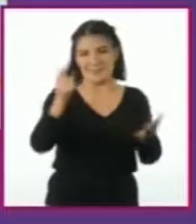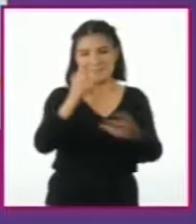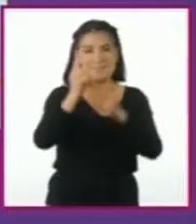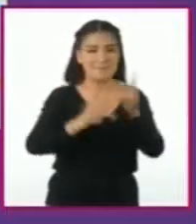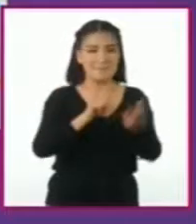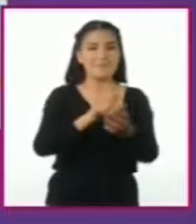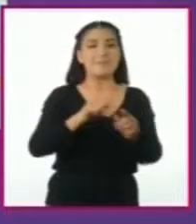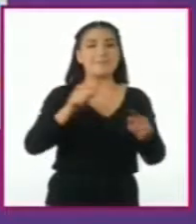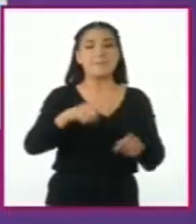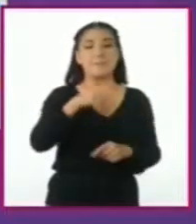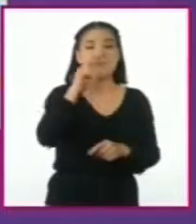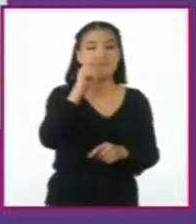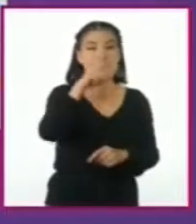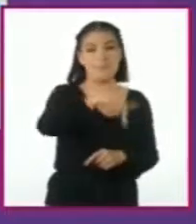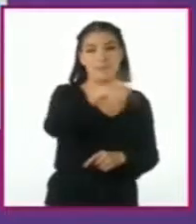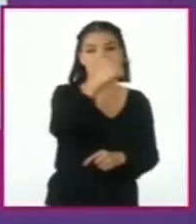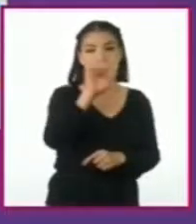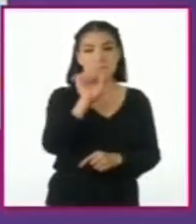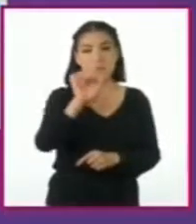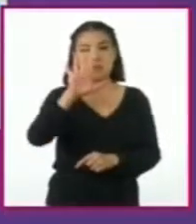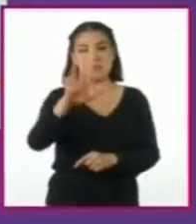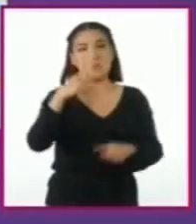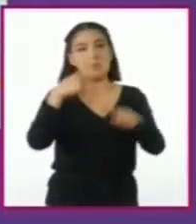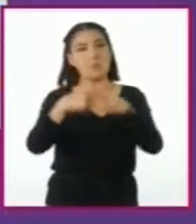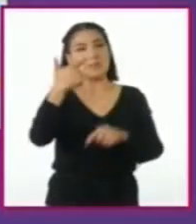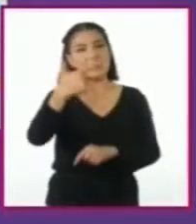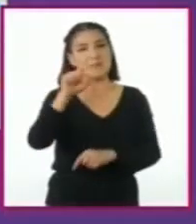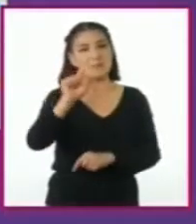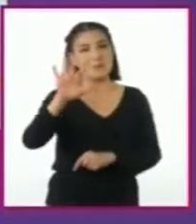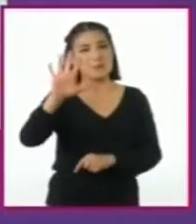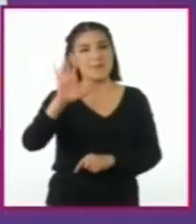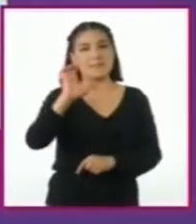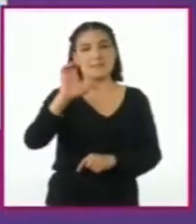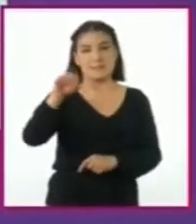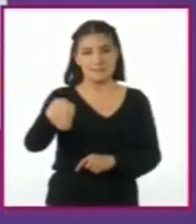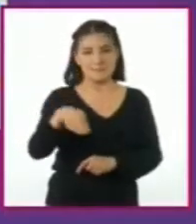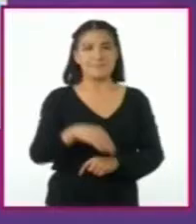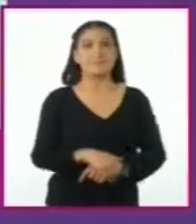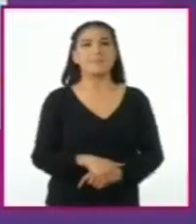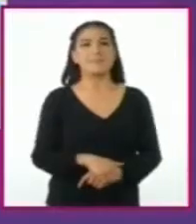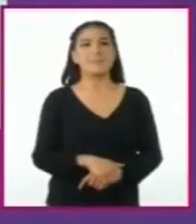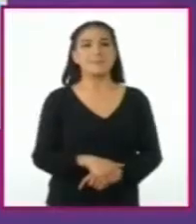mide 12.5 por 7.5 centímetros.